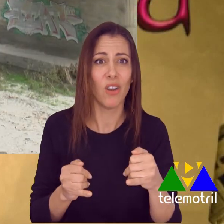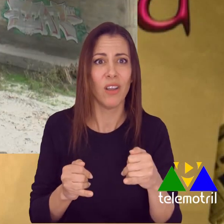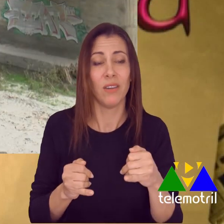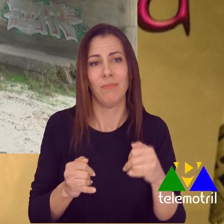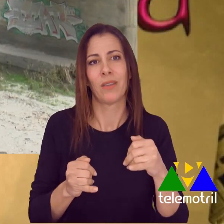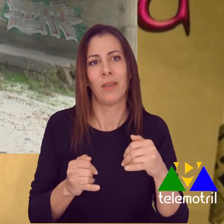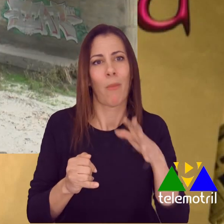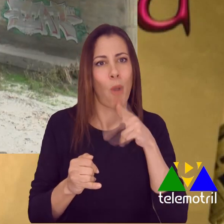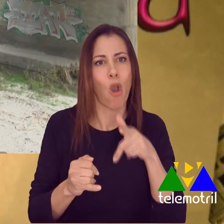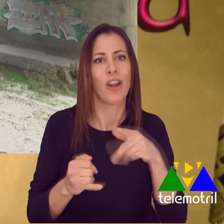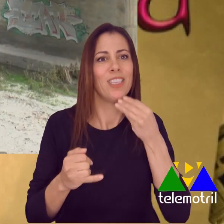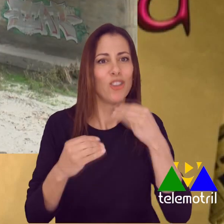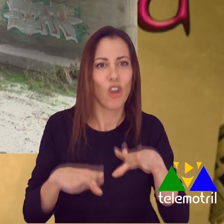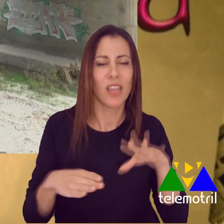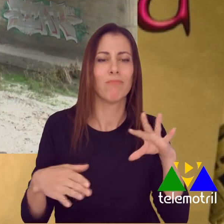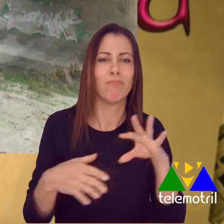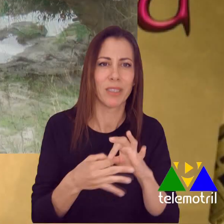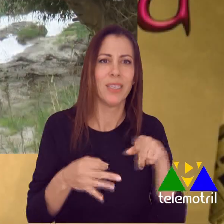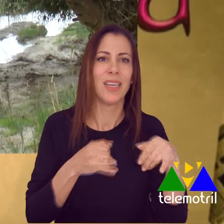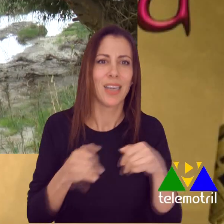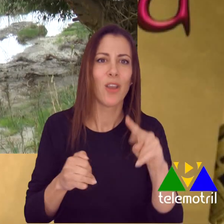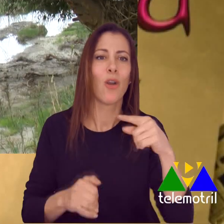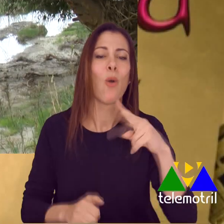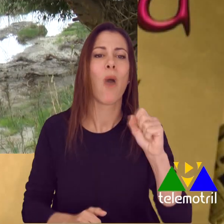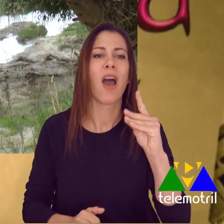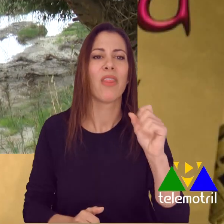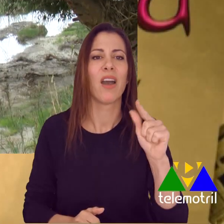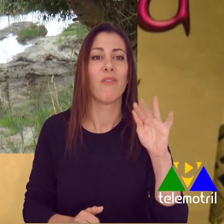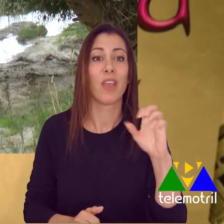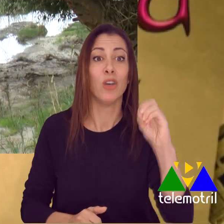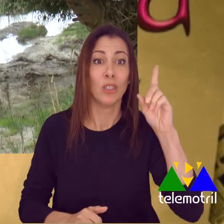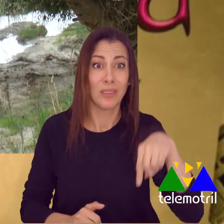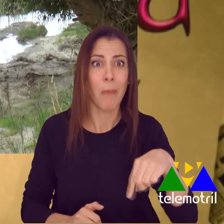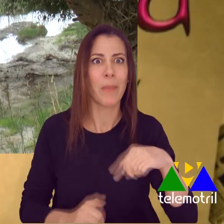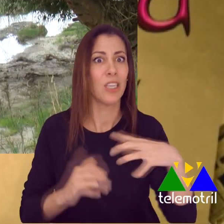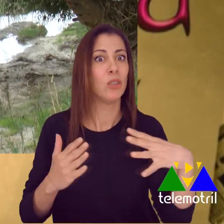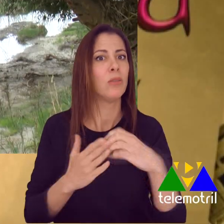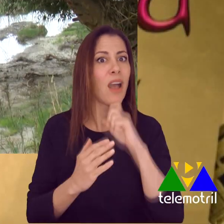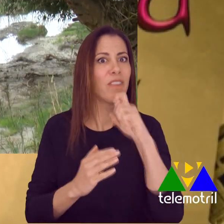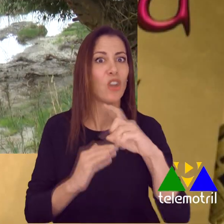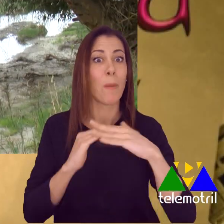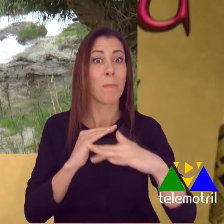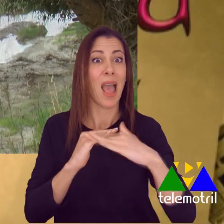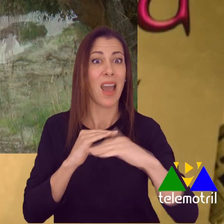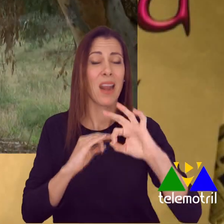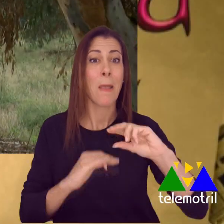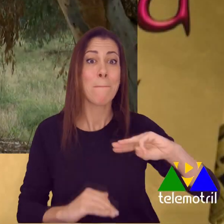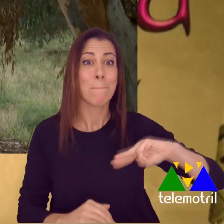es el Guadalfeo. Y por supuesto, todo el mar Mediterráneo, que es el